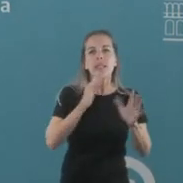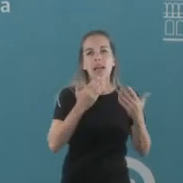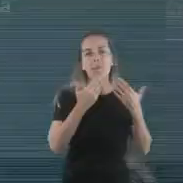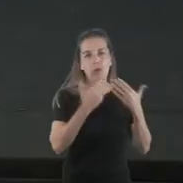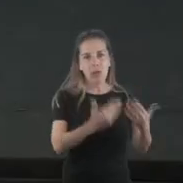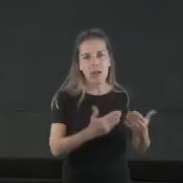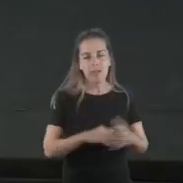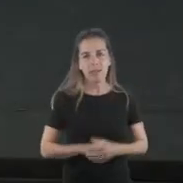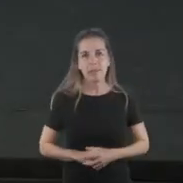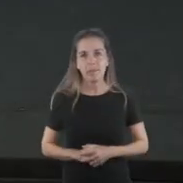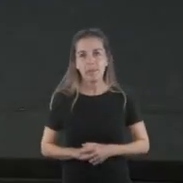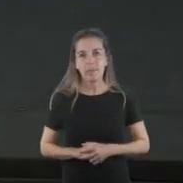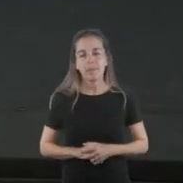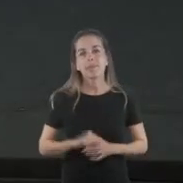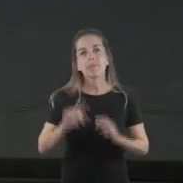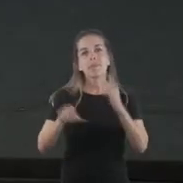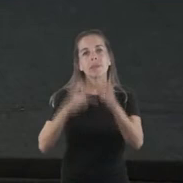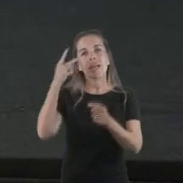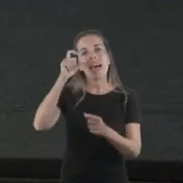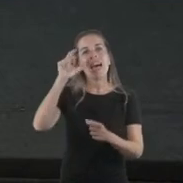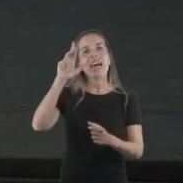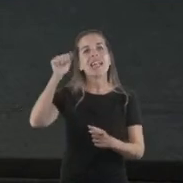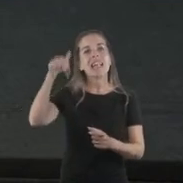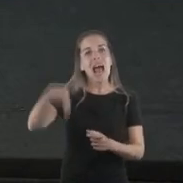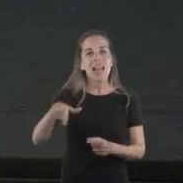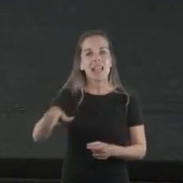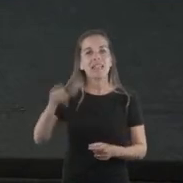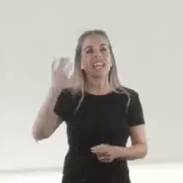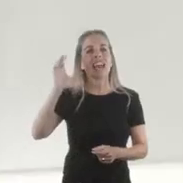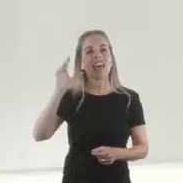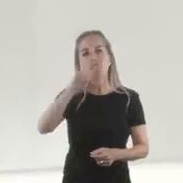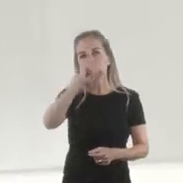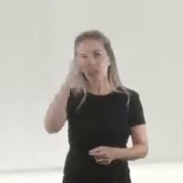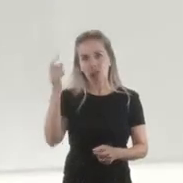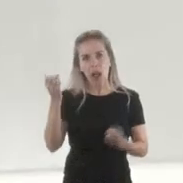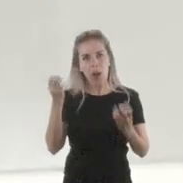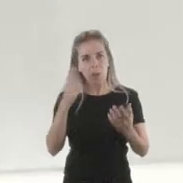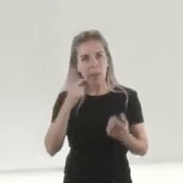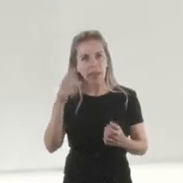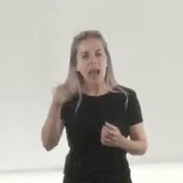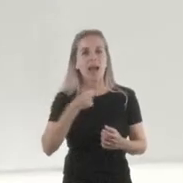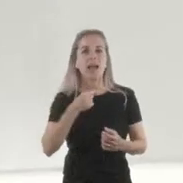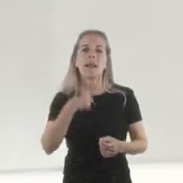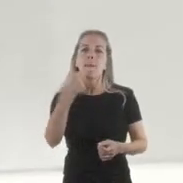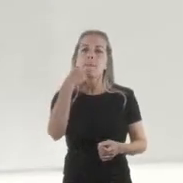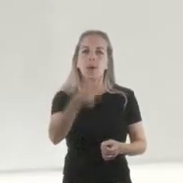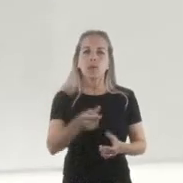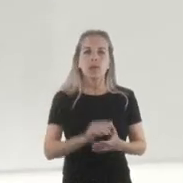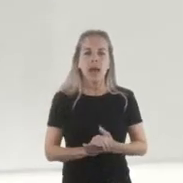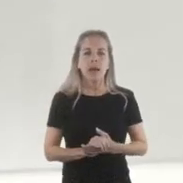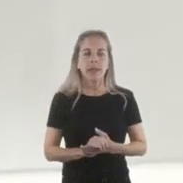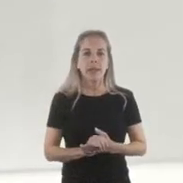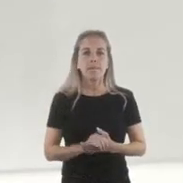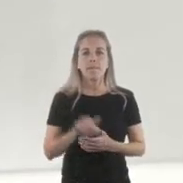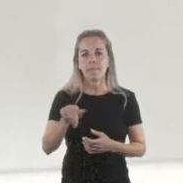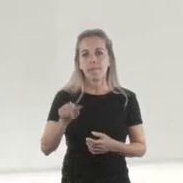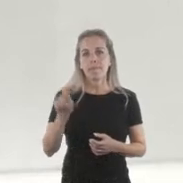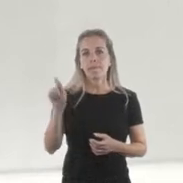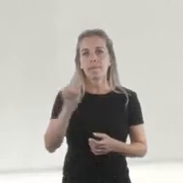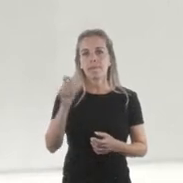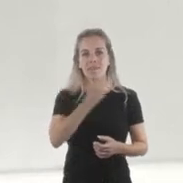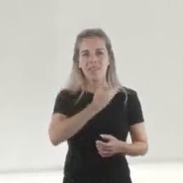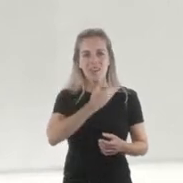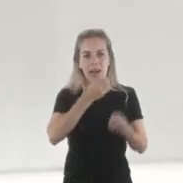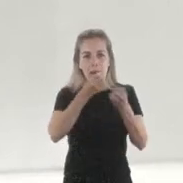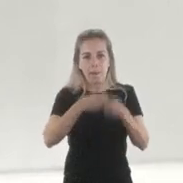Jaime. Hernán Mundo, de Radio Nacional. Gabriela, buen día. Buen día, Hernán. Quería consultarte porque febrero ha comenzado con